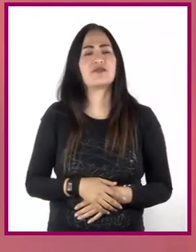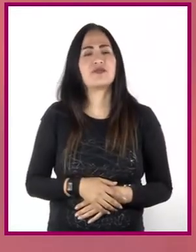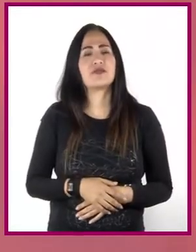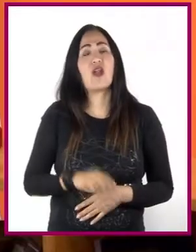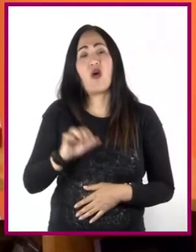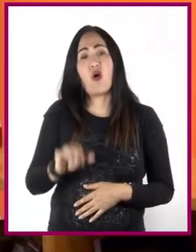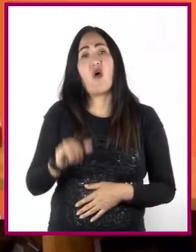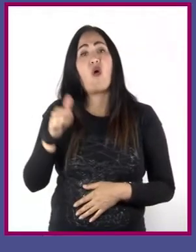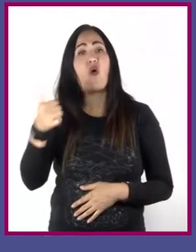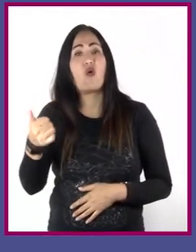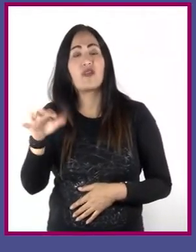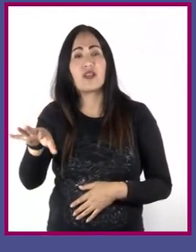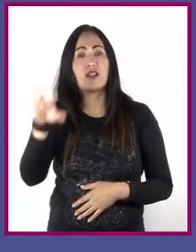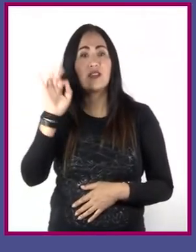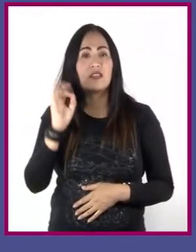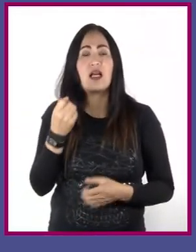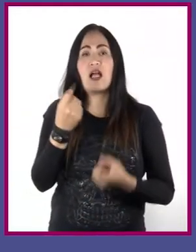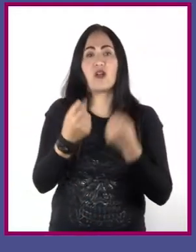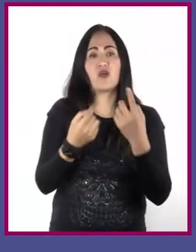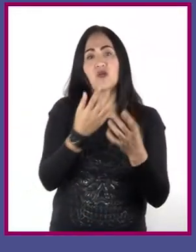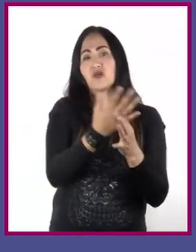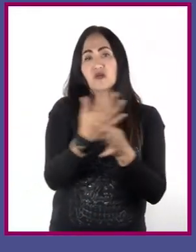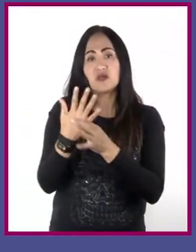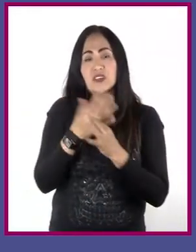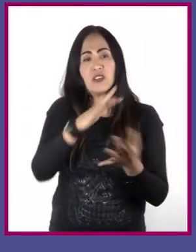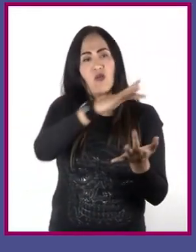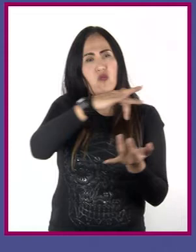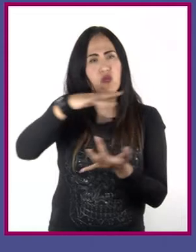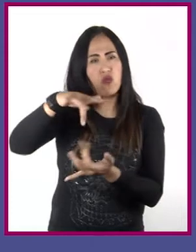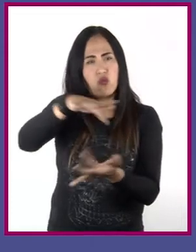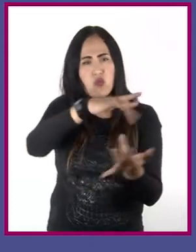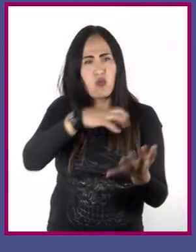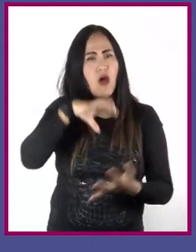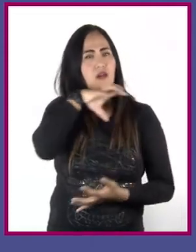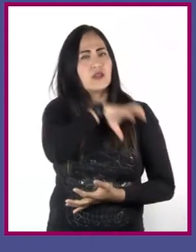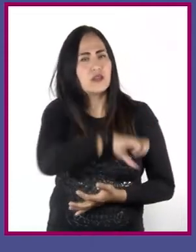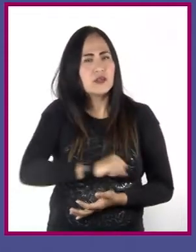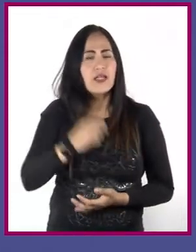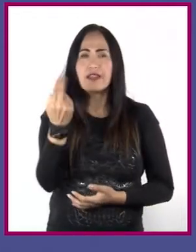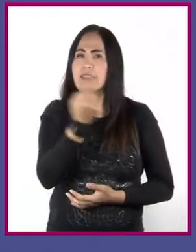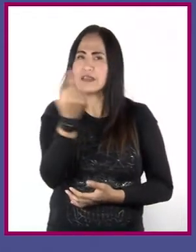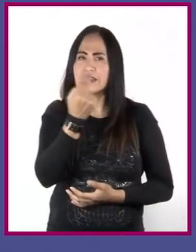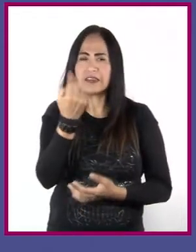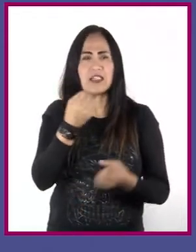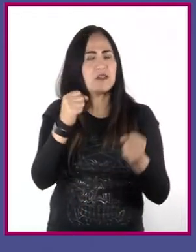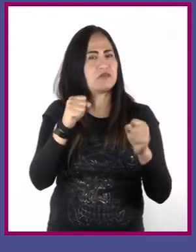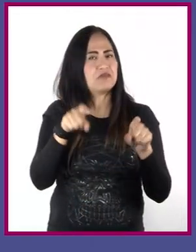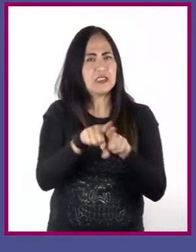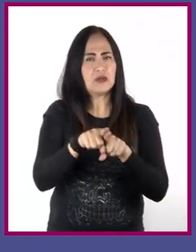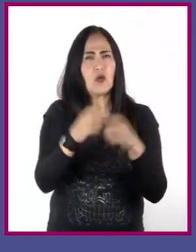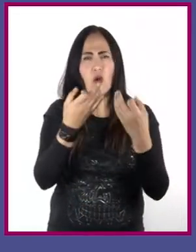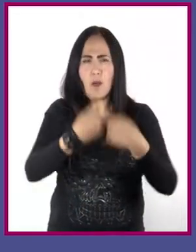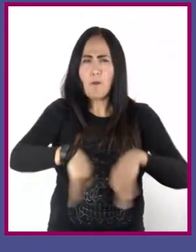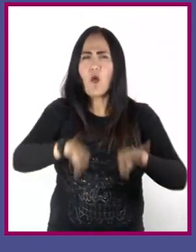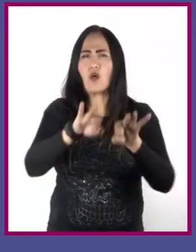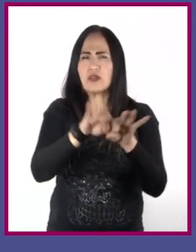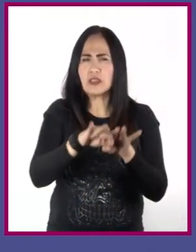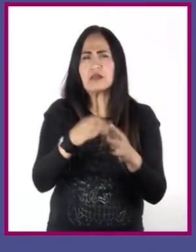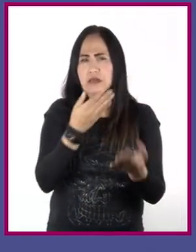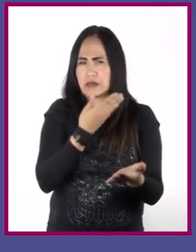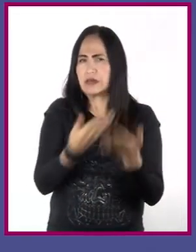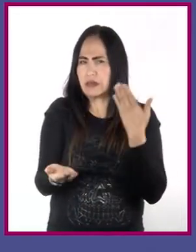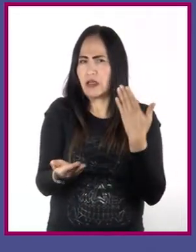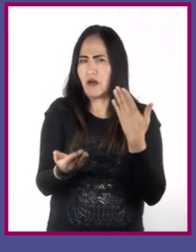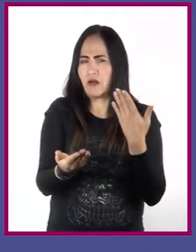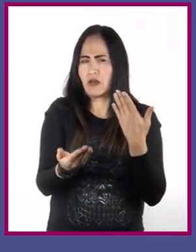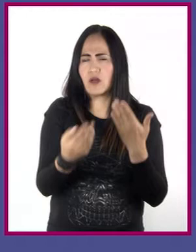opción? Unos dicen que las redes sociales son fascinantes, necesarias e incluso imprescindibles hoy en día. Otros